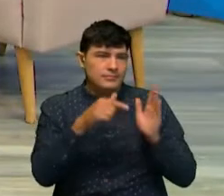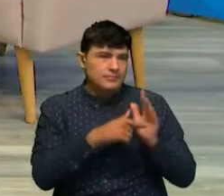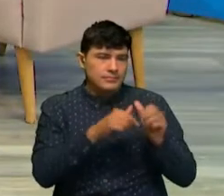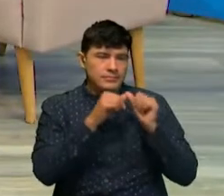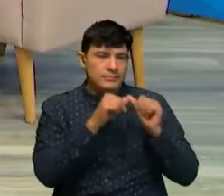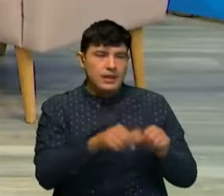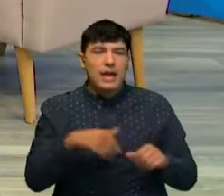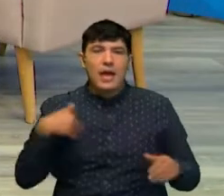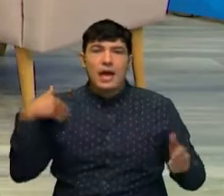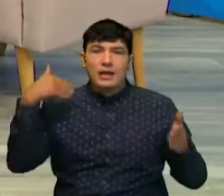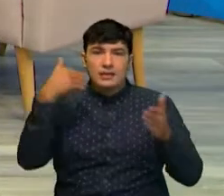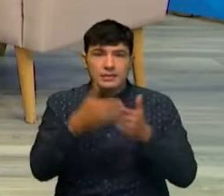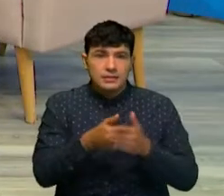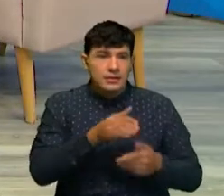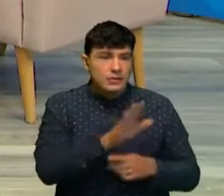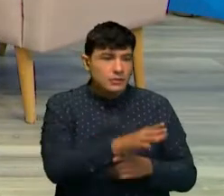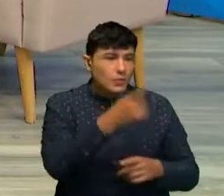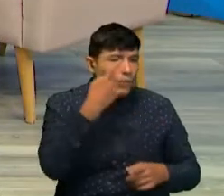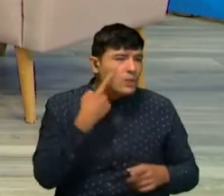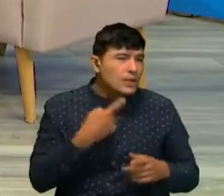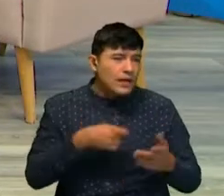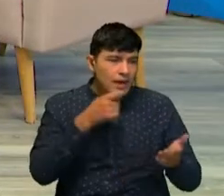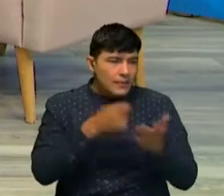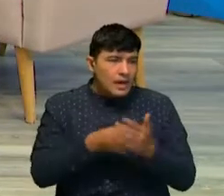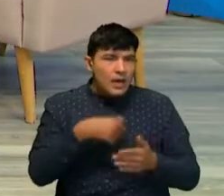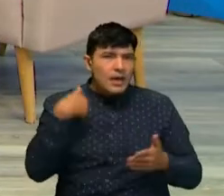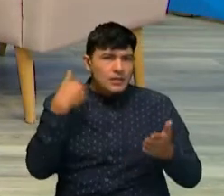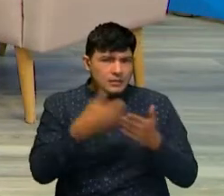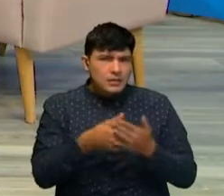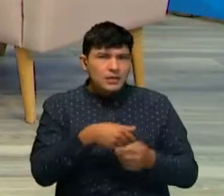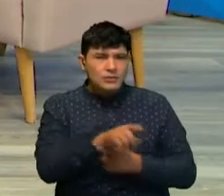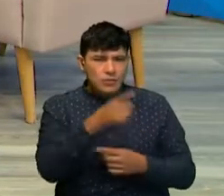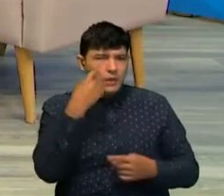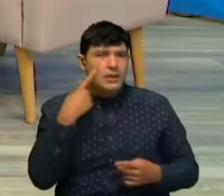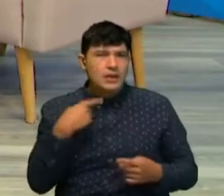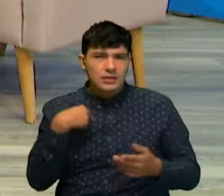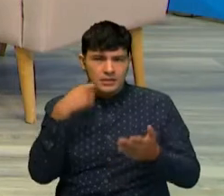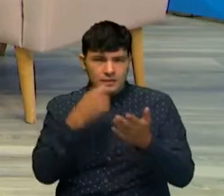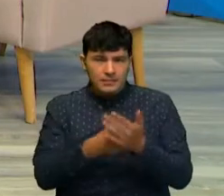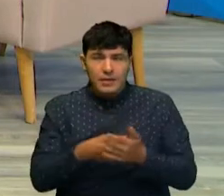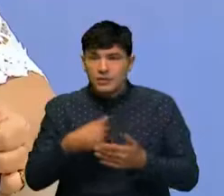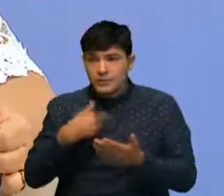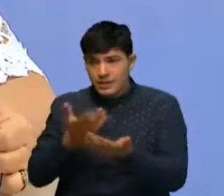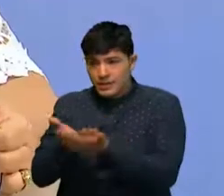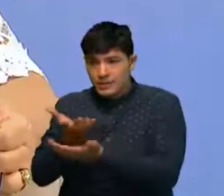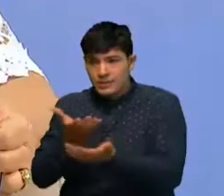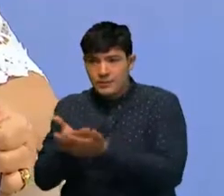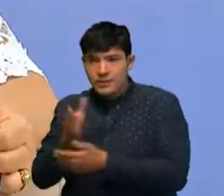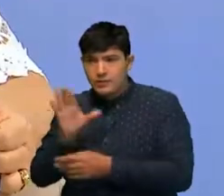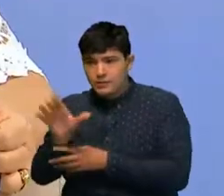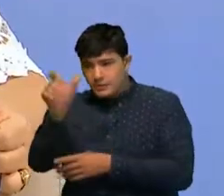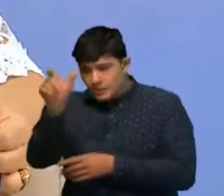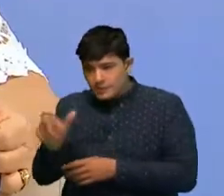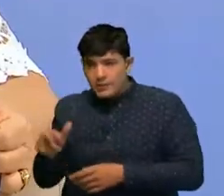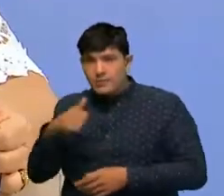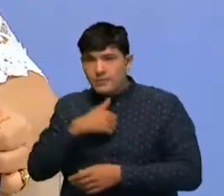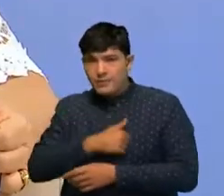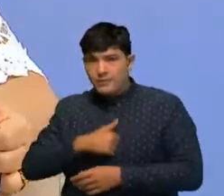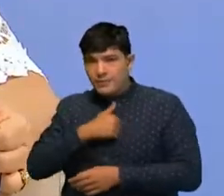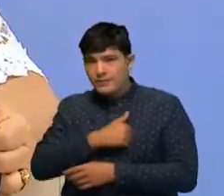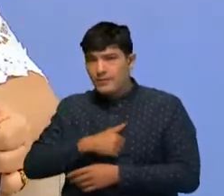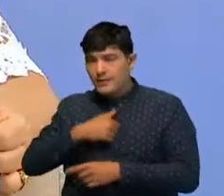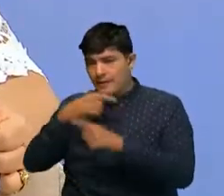Hasta el día en que le paguen. Sí, hasta el día en que le paguen. Yo le recomiendo al trabajador que le haga la solicitud